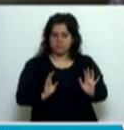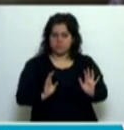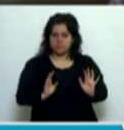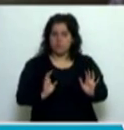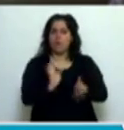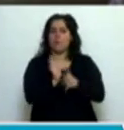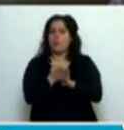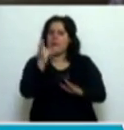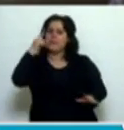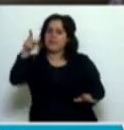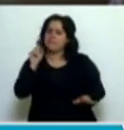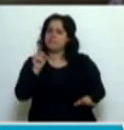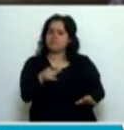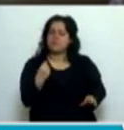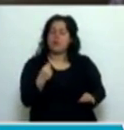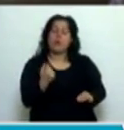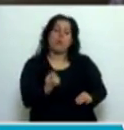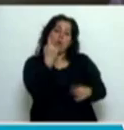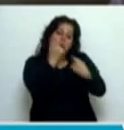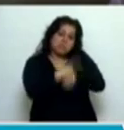aspecto conceptual. Es, por un lado,